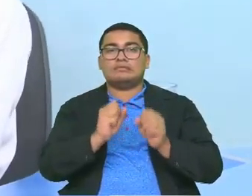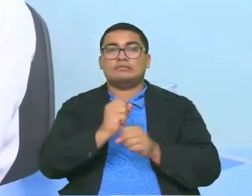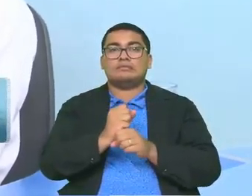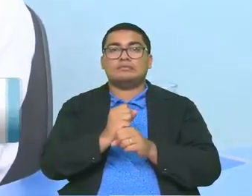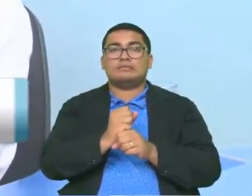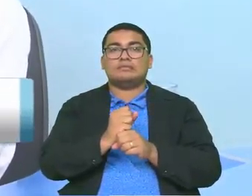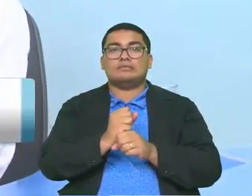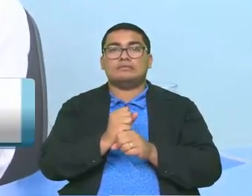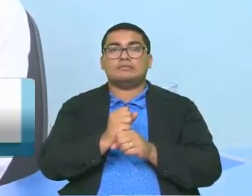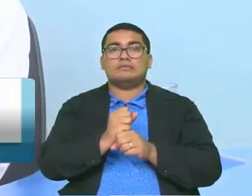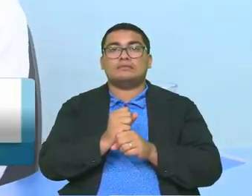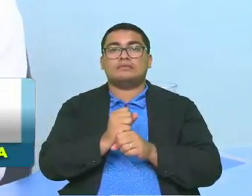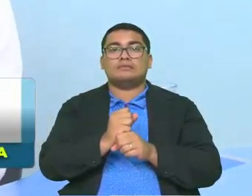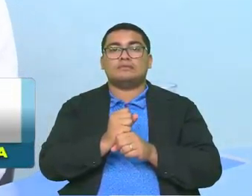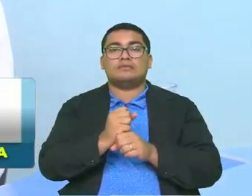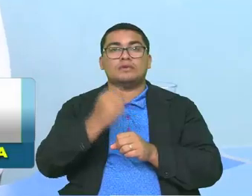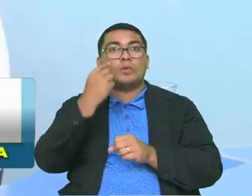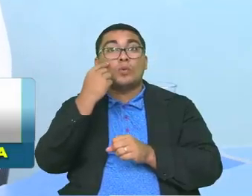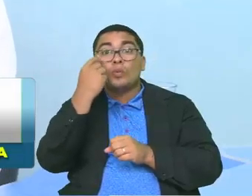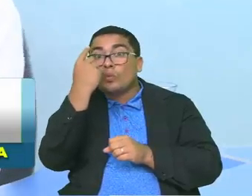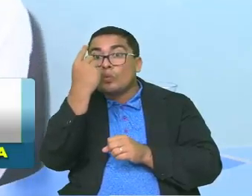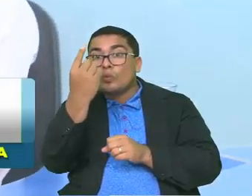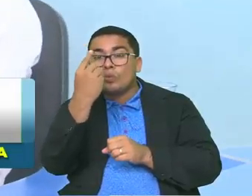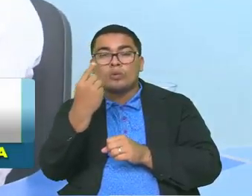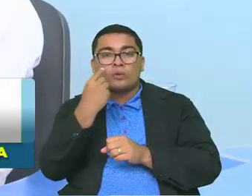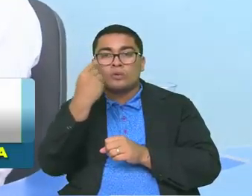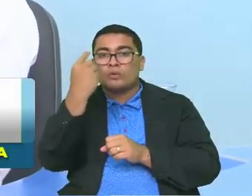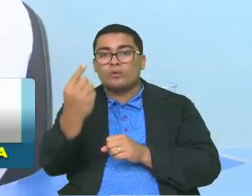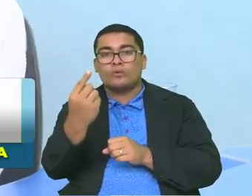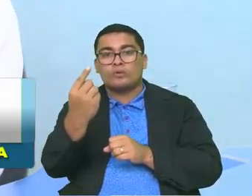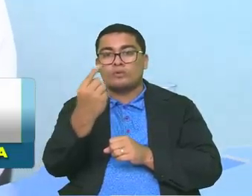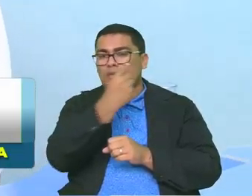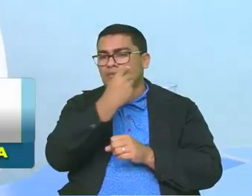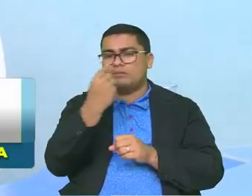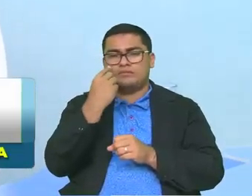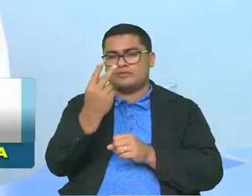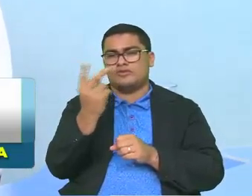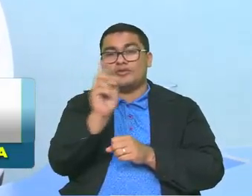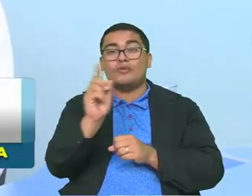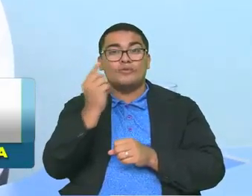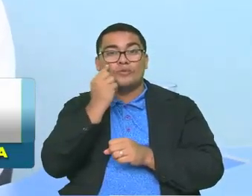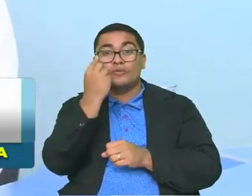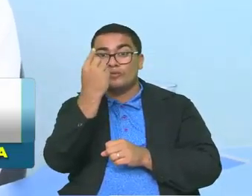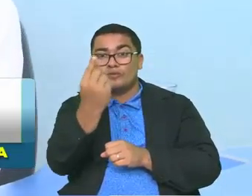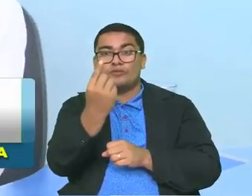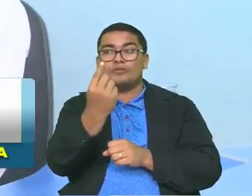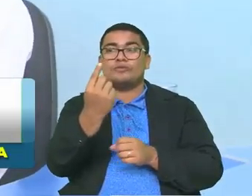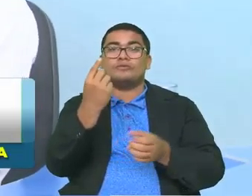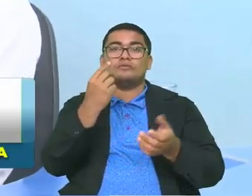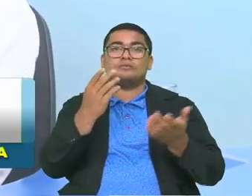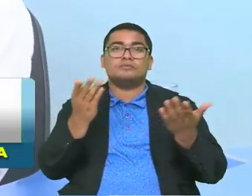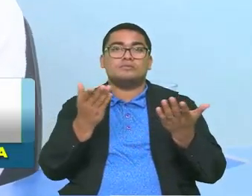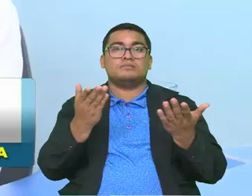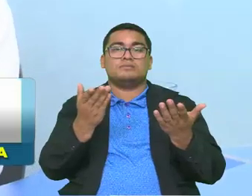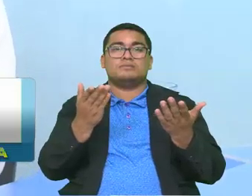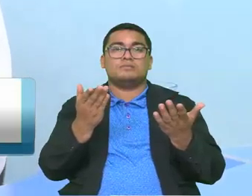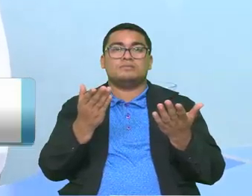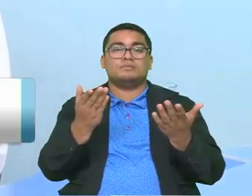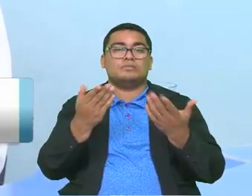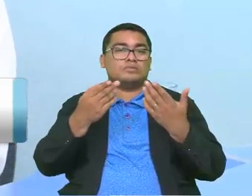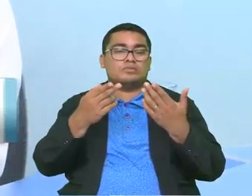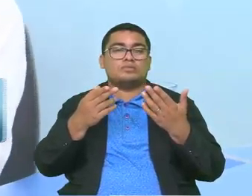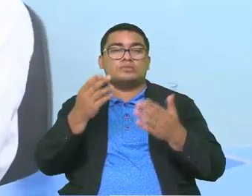y vamos a ver un ojito hiperémico, un ojito rojo, con dolor a los movimientos oculares. En el adulto